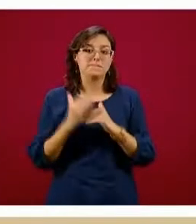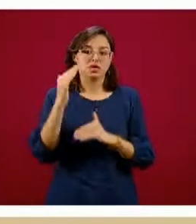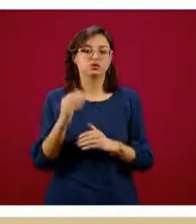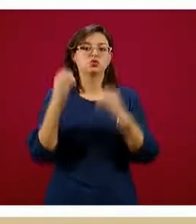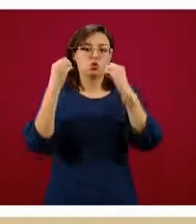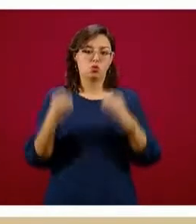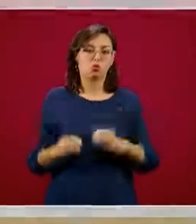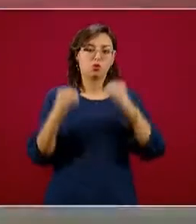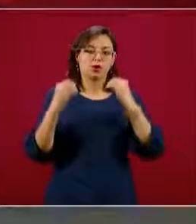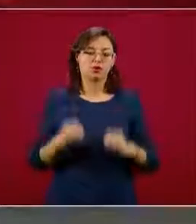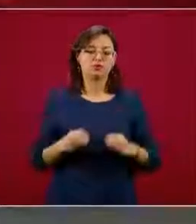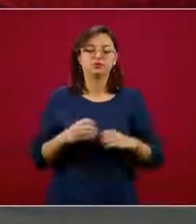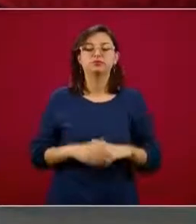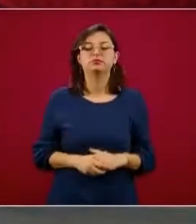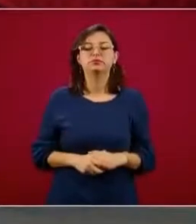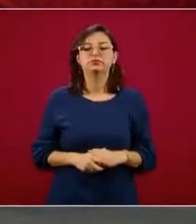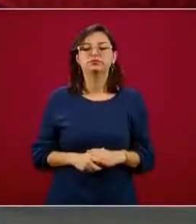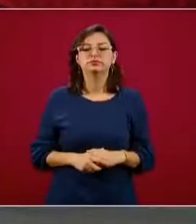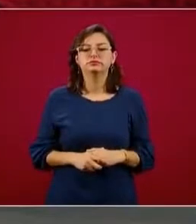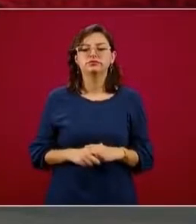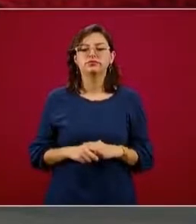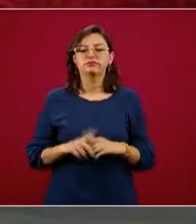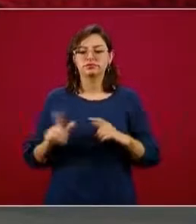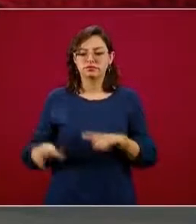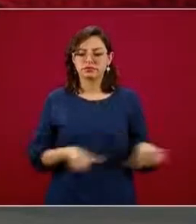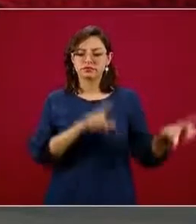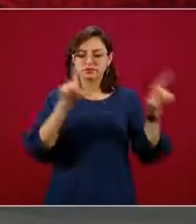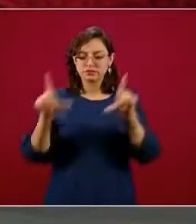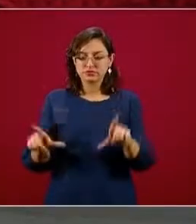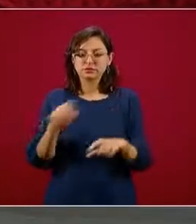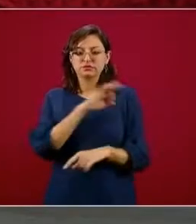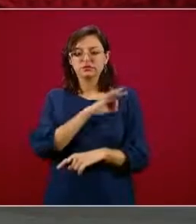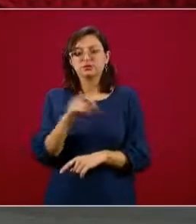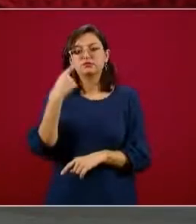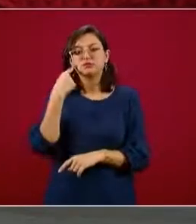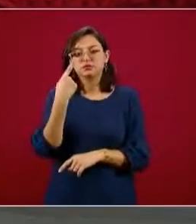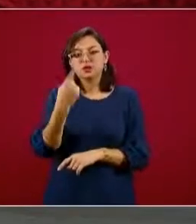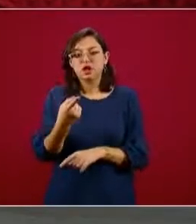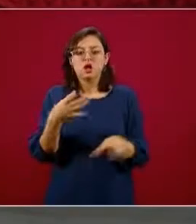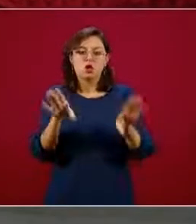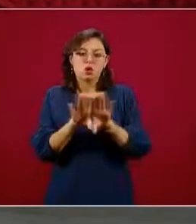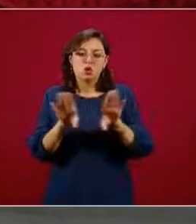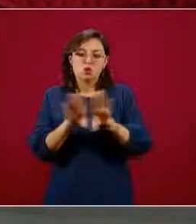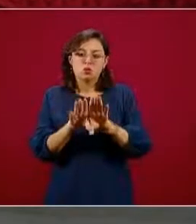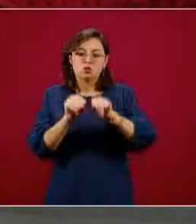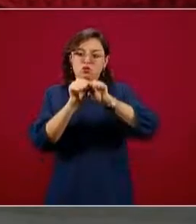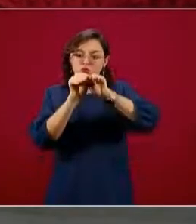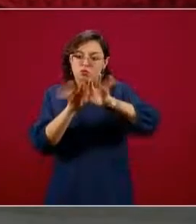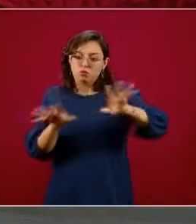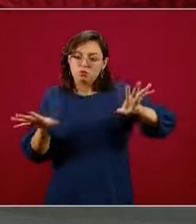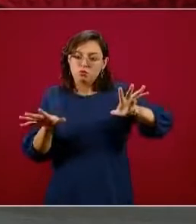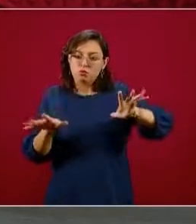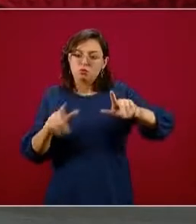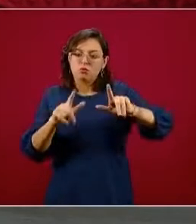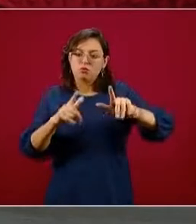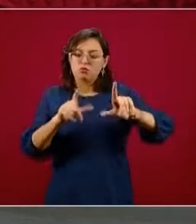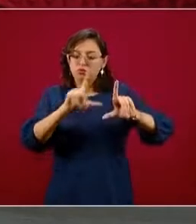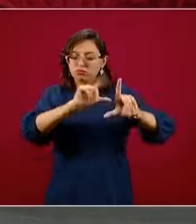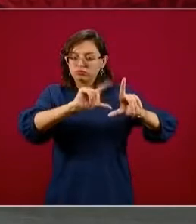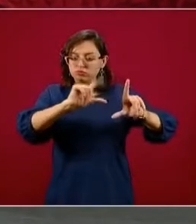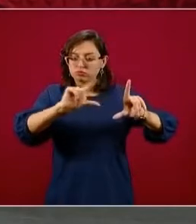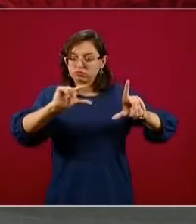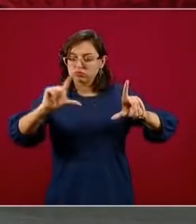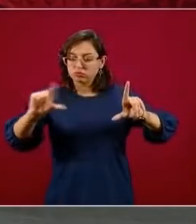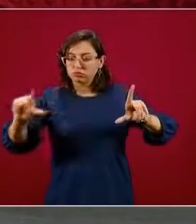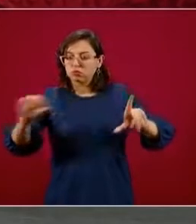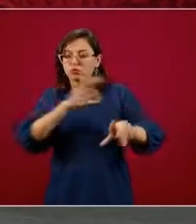esta ocupación. Pero entonces en la siguiente diapositiva podemos ver cómo se distribuye ese 36%. Ahí lo tenemos al final en la